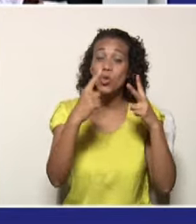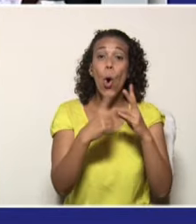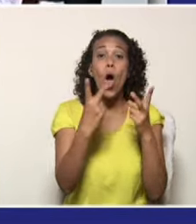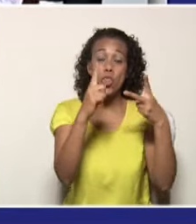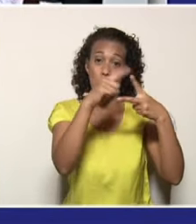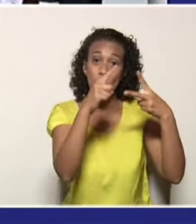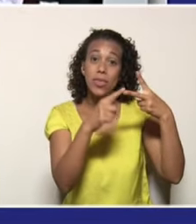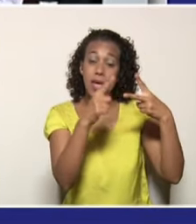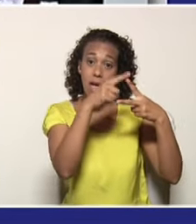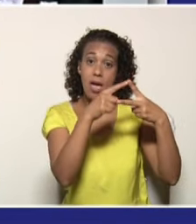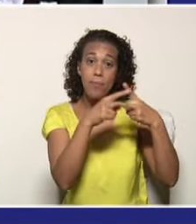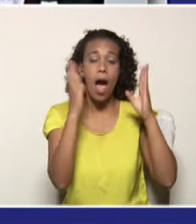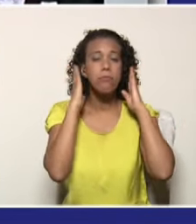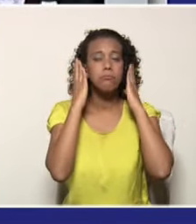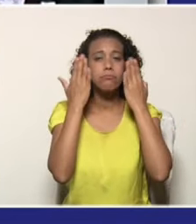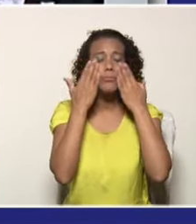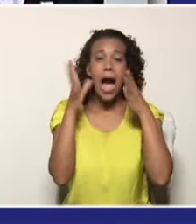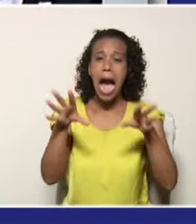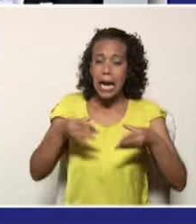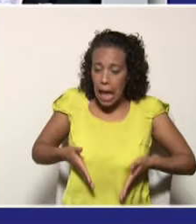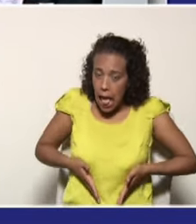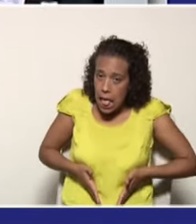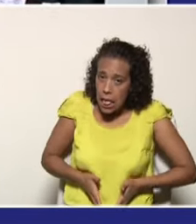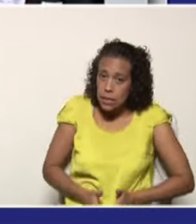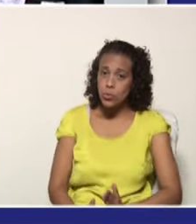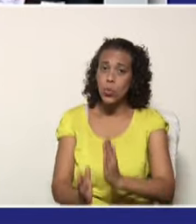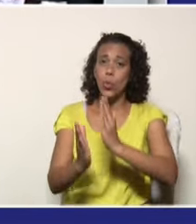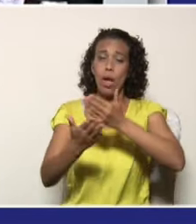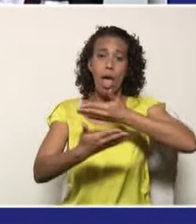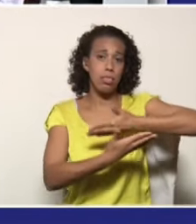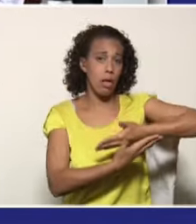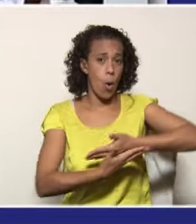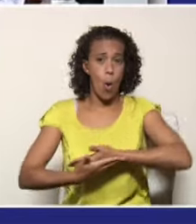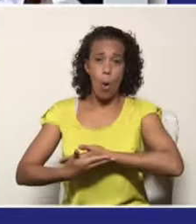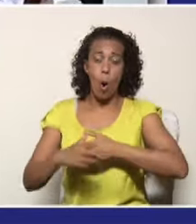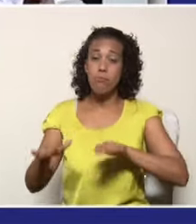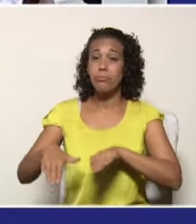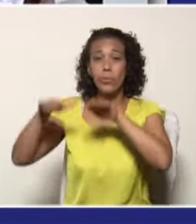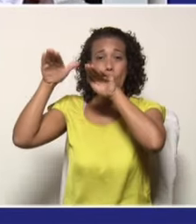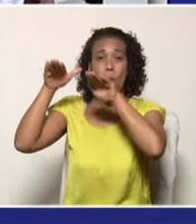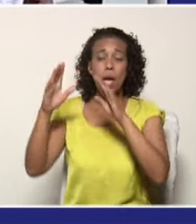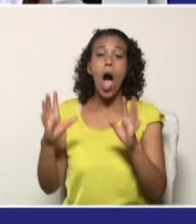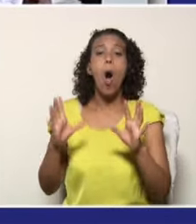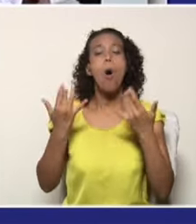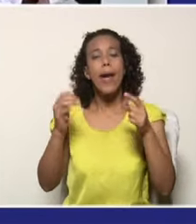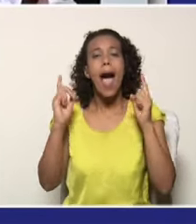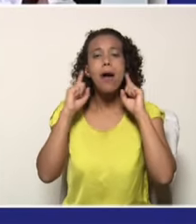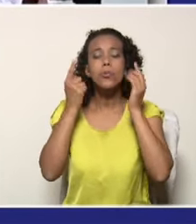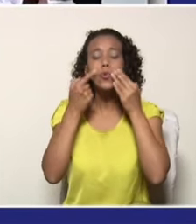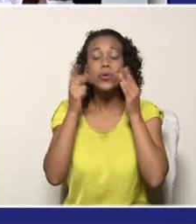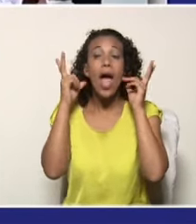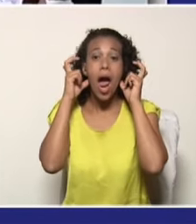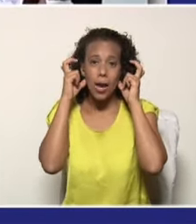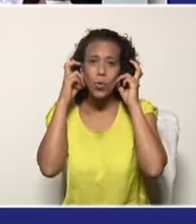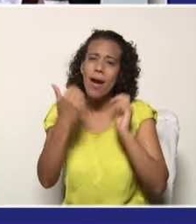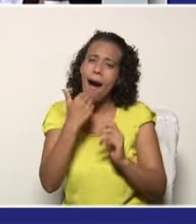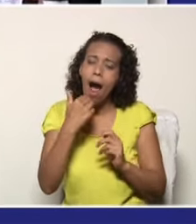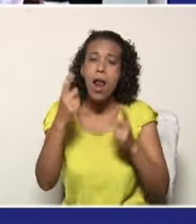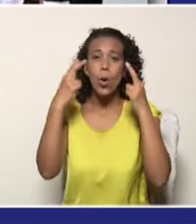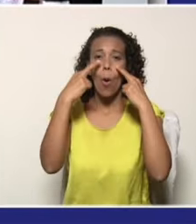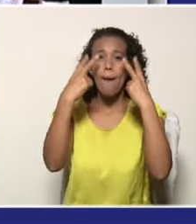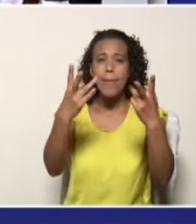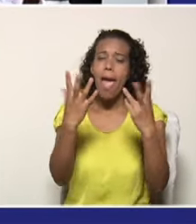sordoceguera, congénita y adquirida. Existen personas con sordoceguera totales, con restos visuales, con restos auditivos, con restos